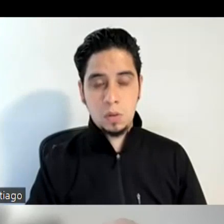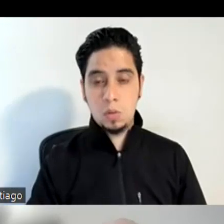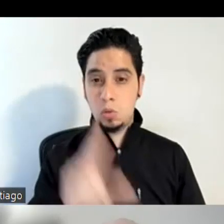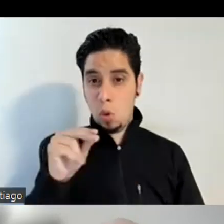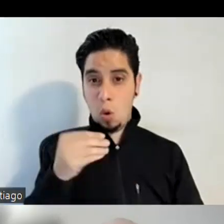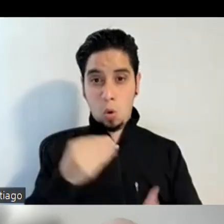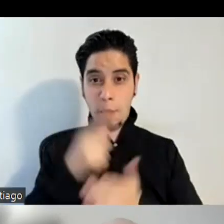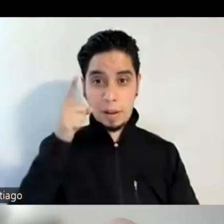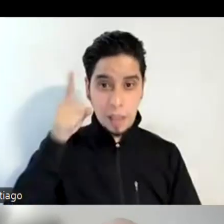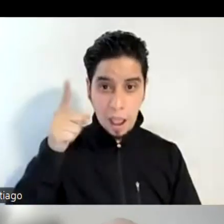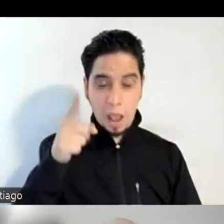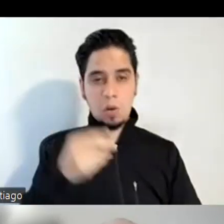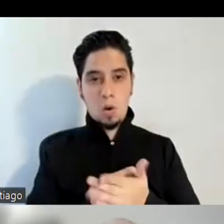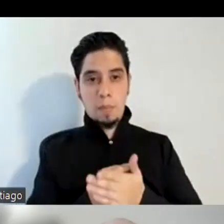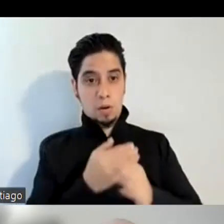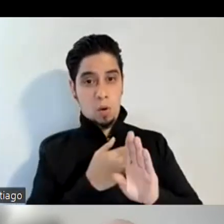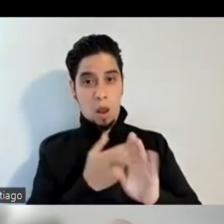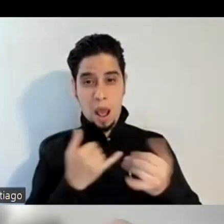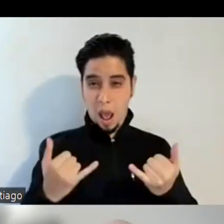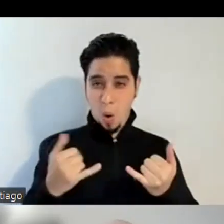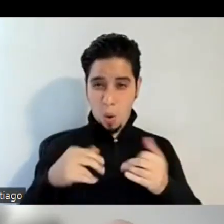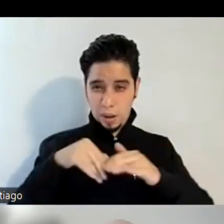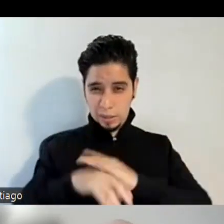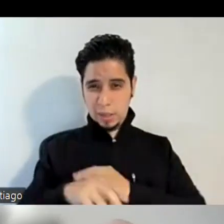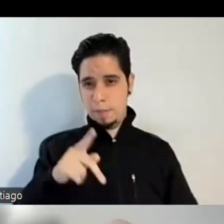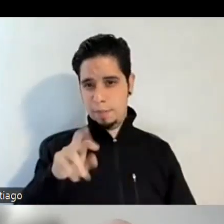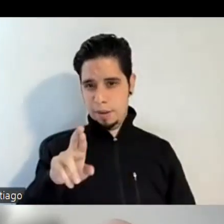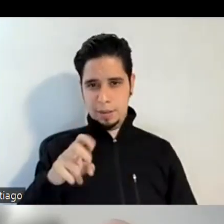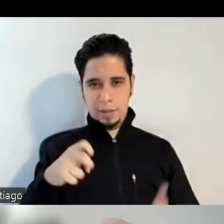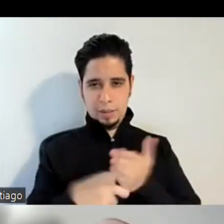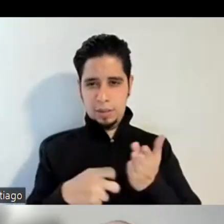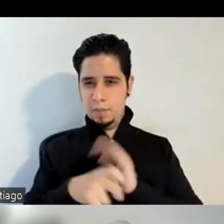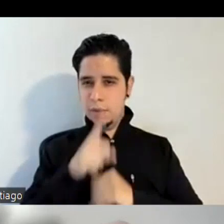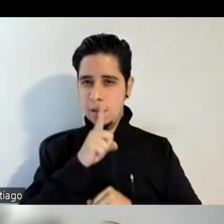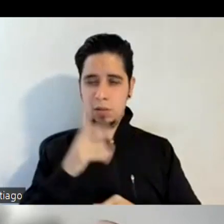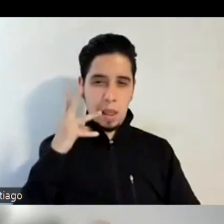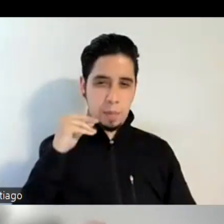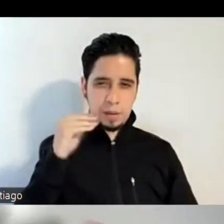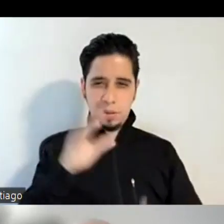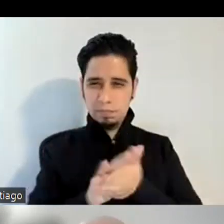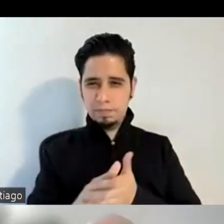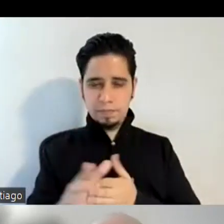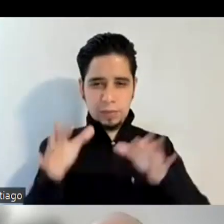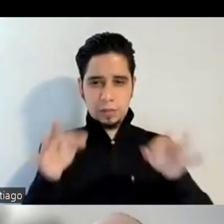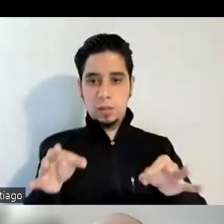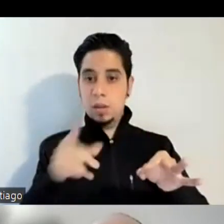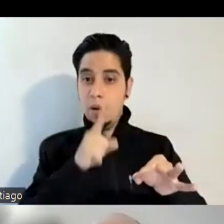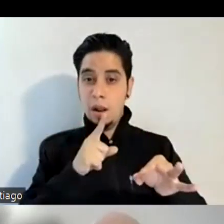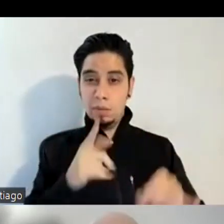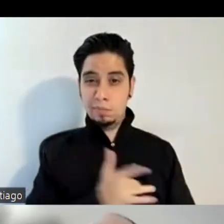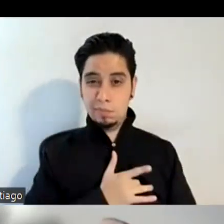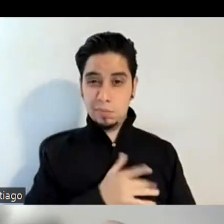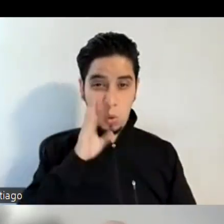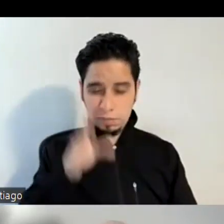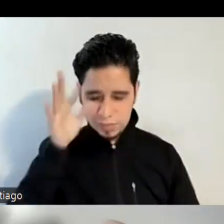allá, cómprelo, entre ahora, ahora mismo a PR. No se van a arrepentir, va a ser una experiencia, se lo garantizo. Y va a ser muy conmovedor, se lo